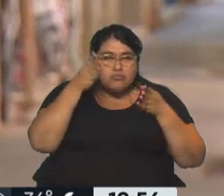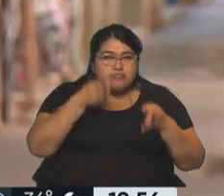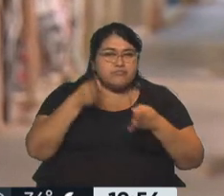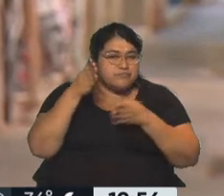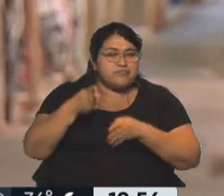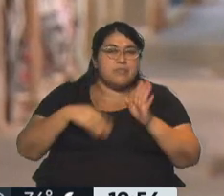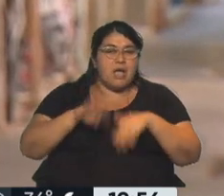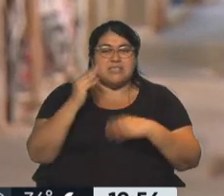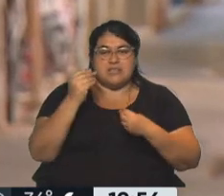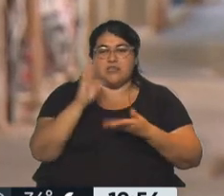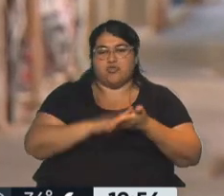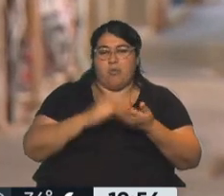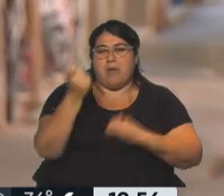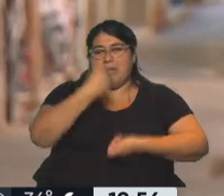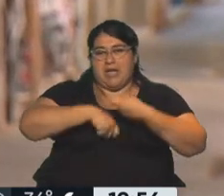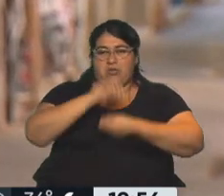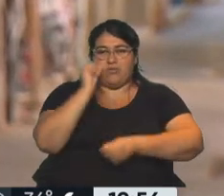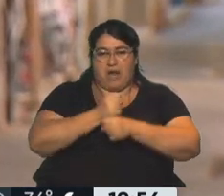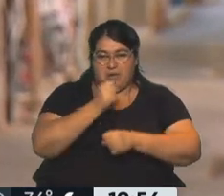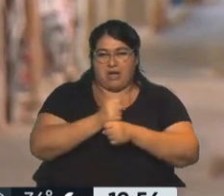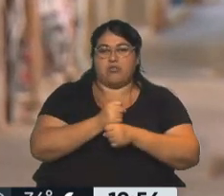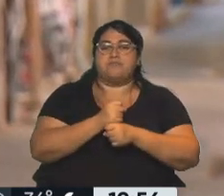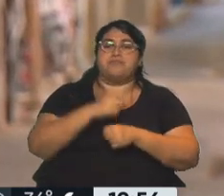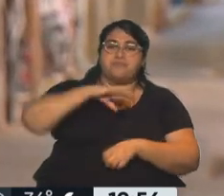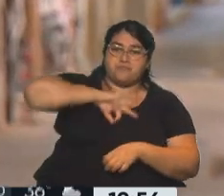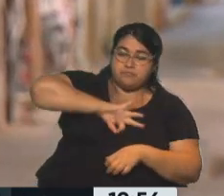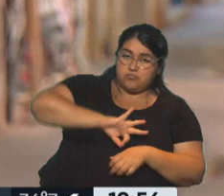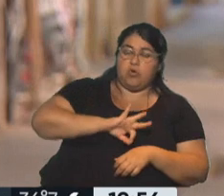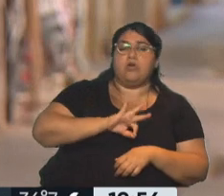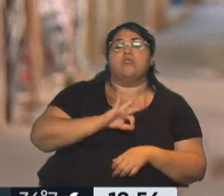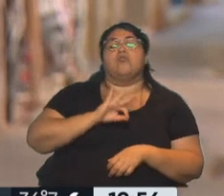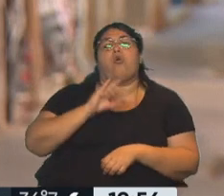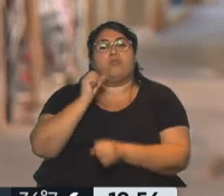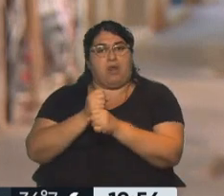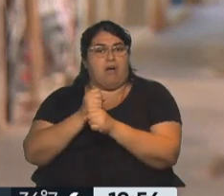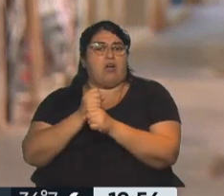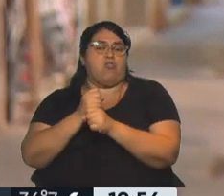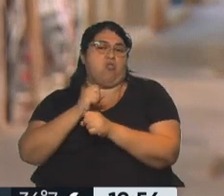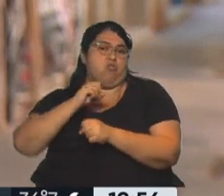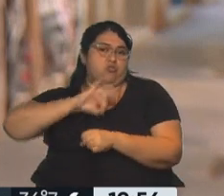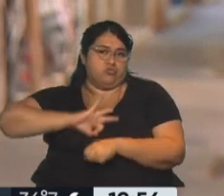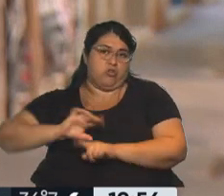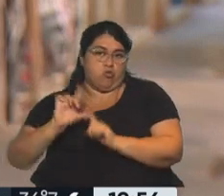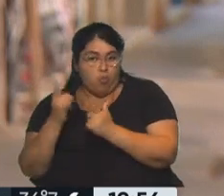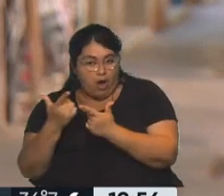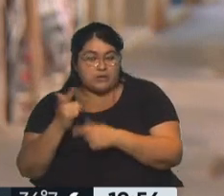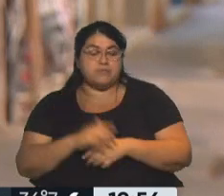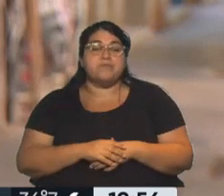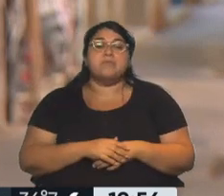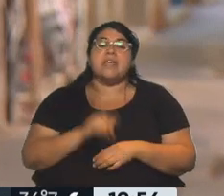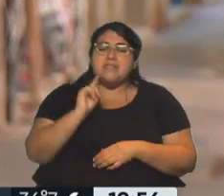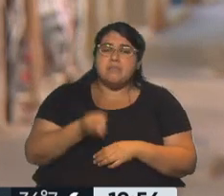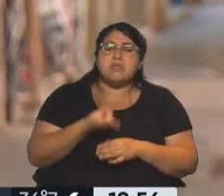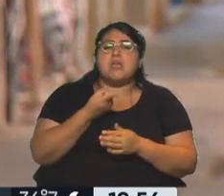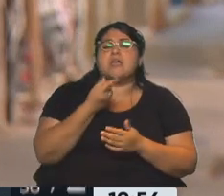lado todo lo que es el mercado de trabajo tanto remunerado como no remunerado y por otro lado todo lo que son